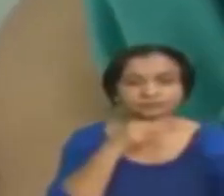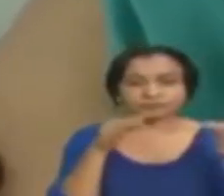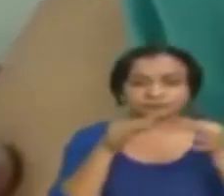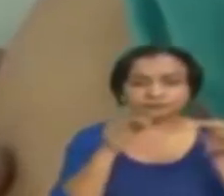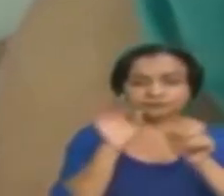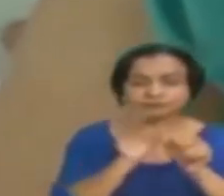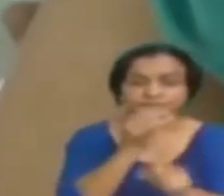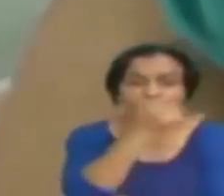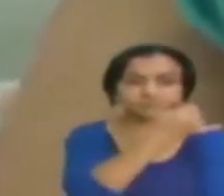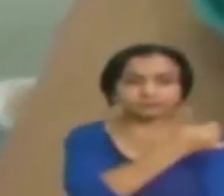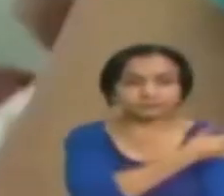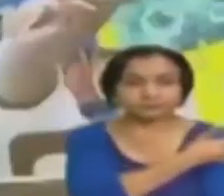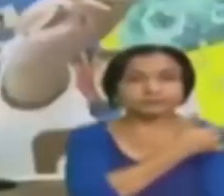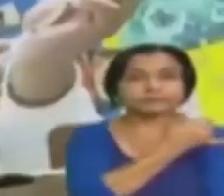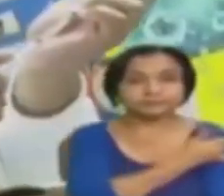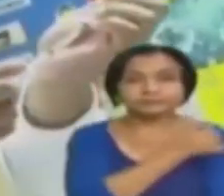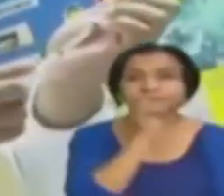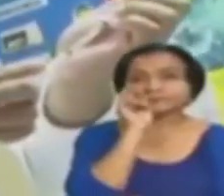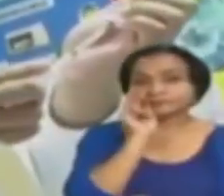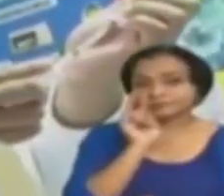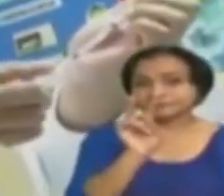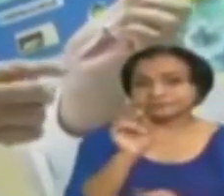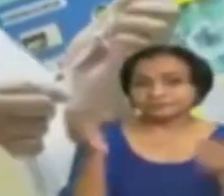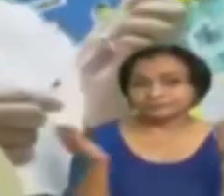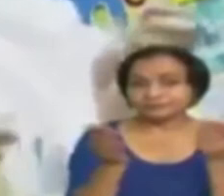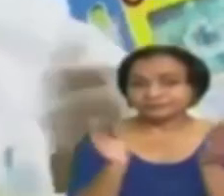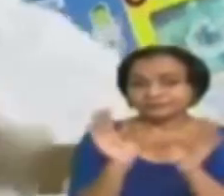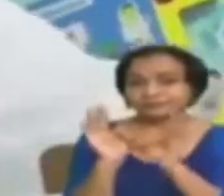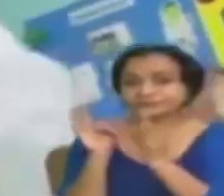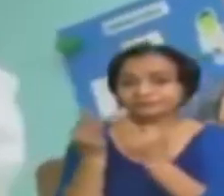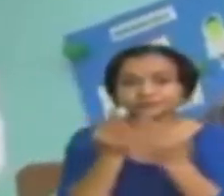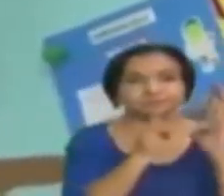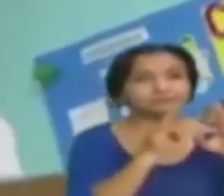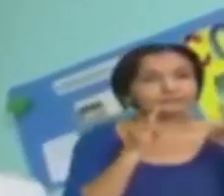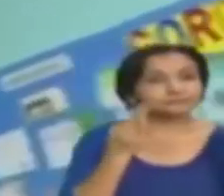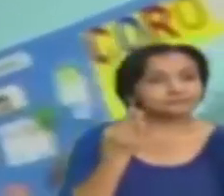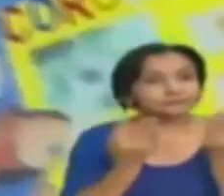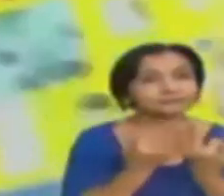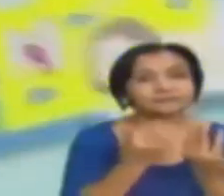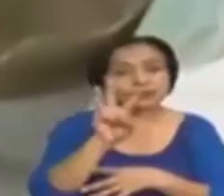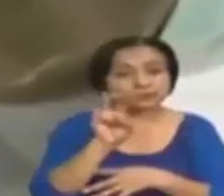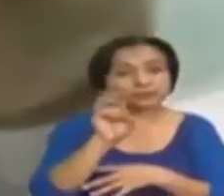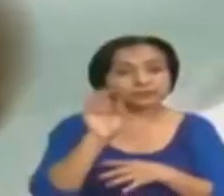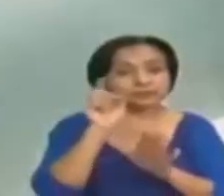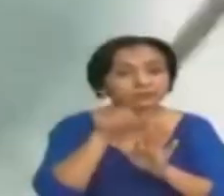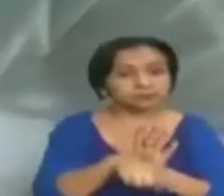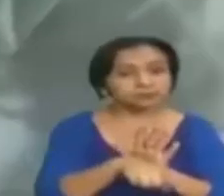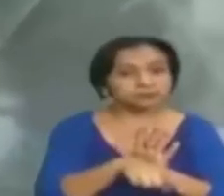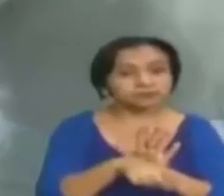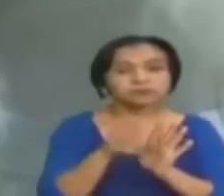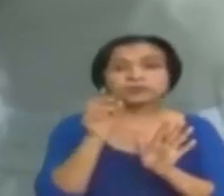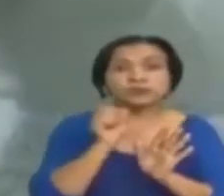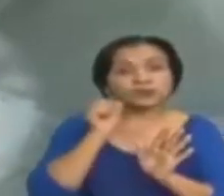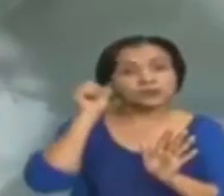protegernos. Resguardar la salud es un deber de todos. Por supuesto que el gobierno, el Estado,